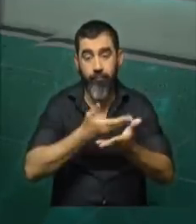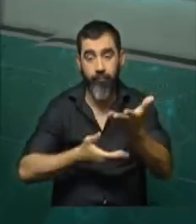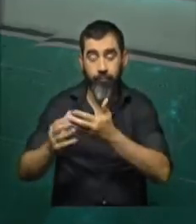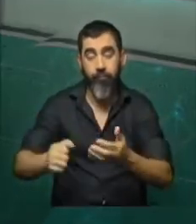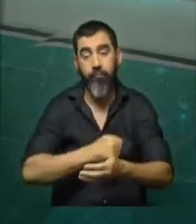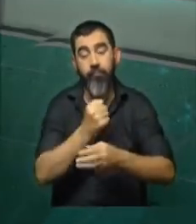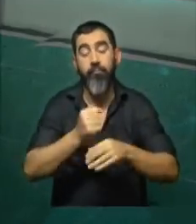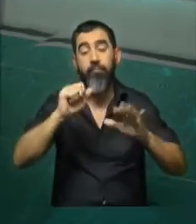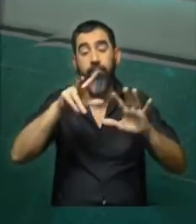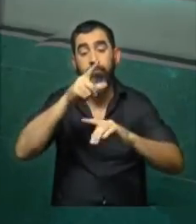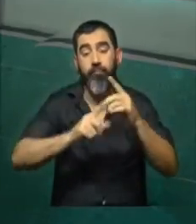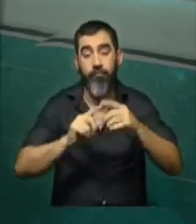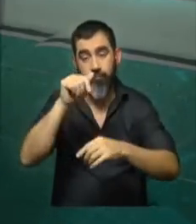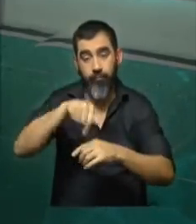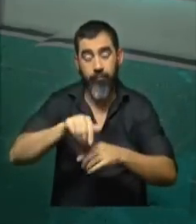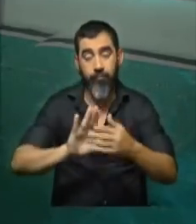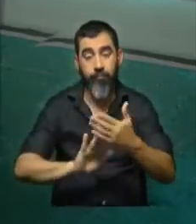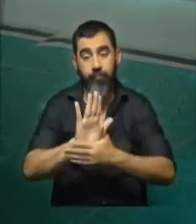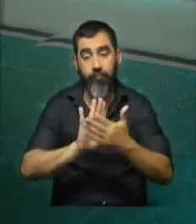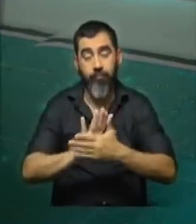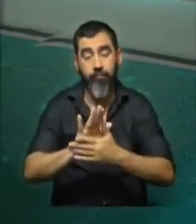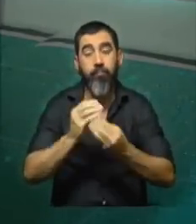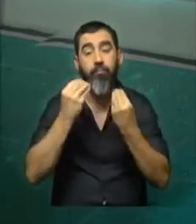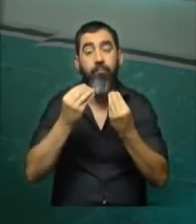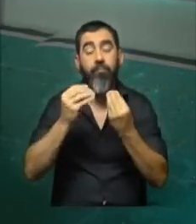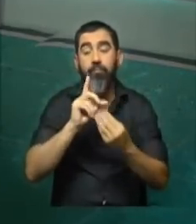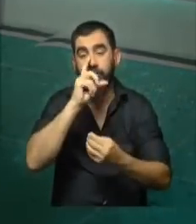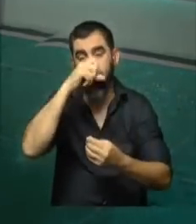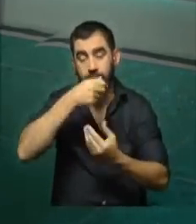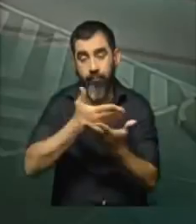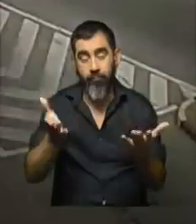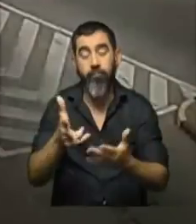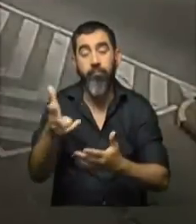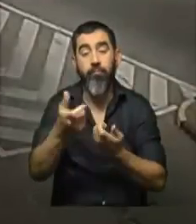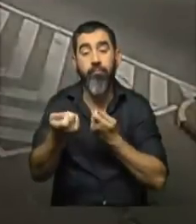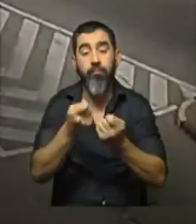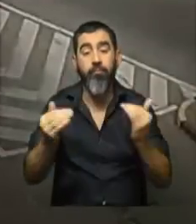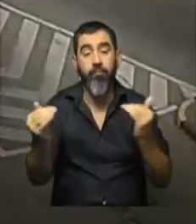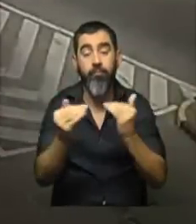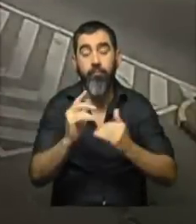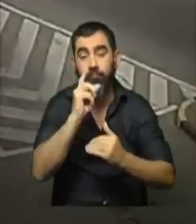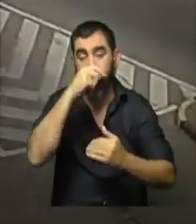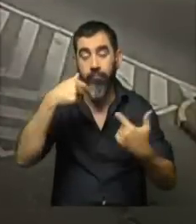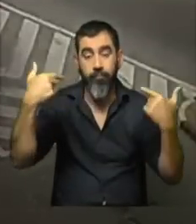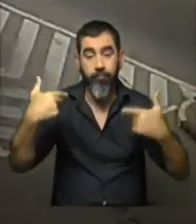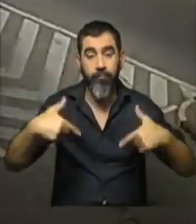hasta las 8:30 aquí en esta primera edición de MBD Noticias. Ahora vemos cómo está Montevideo a través de las cámaras del Centro de Gestión de